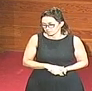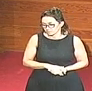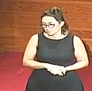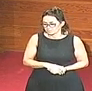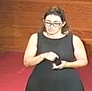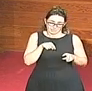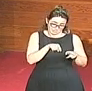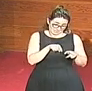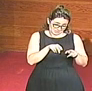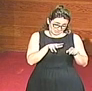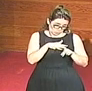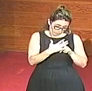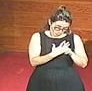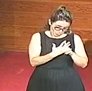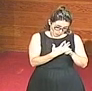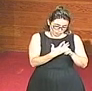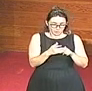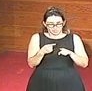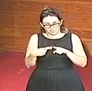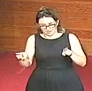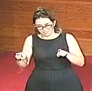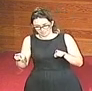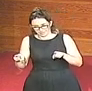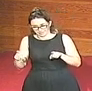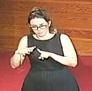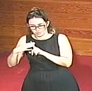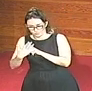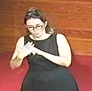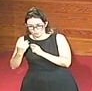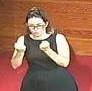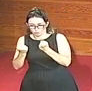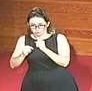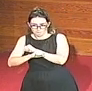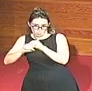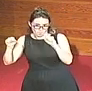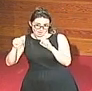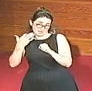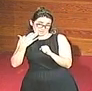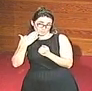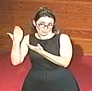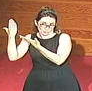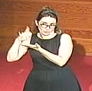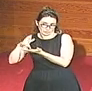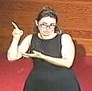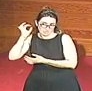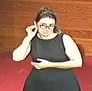No es lo mismo eso que te pongan una bomba en el coche, como le pasó a Dafne, ¿no?